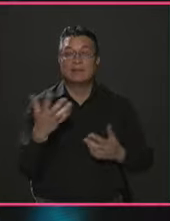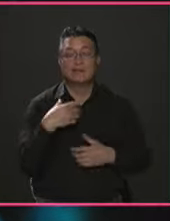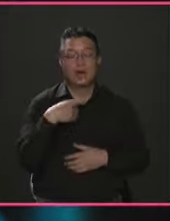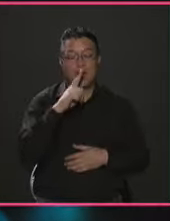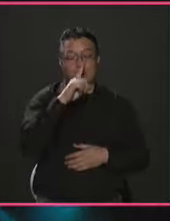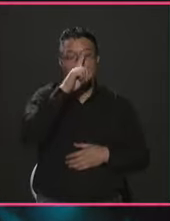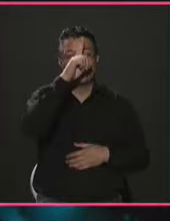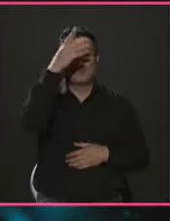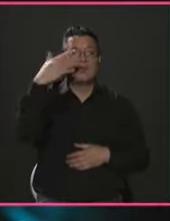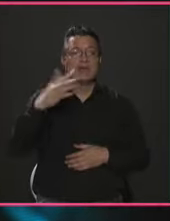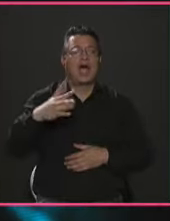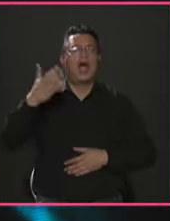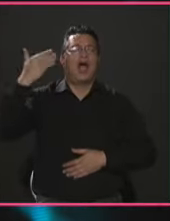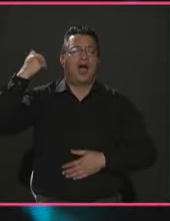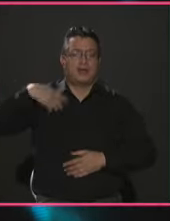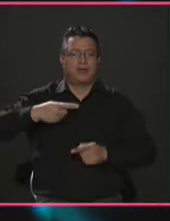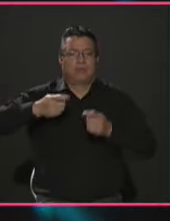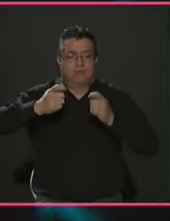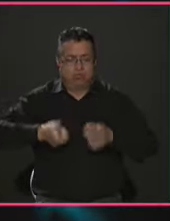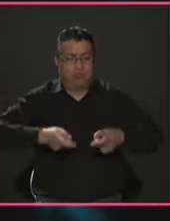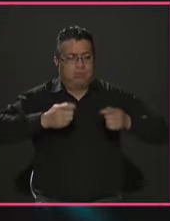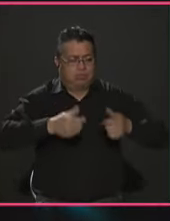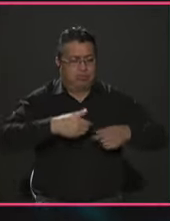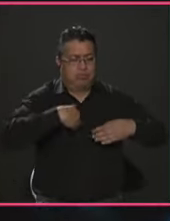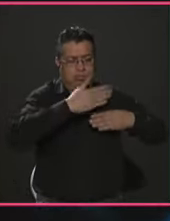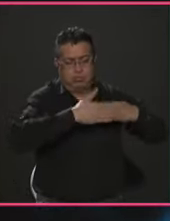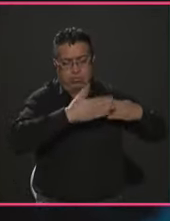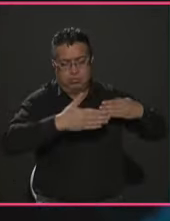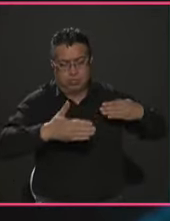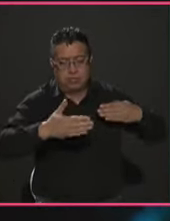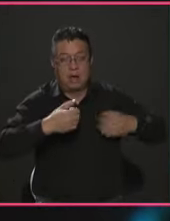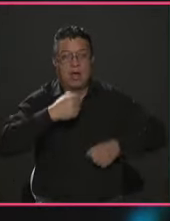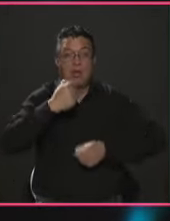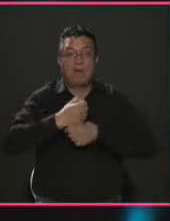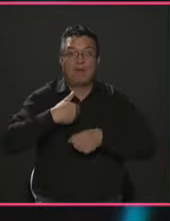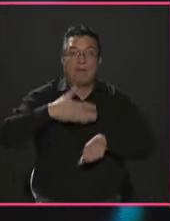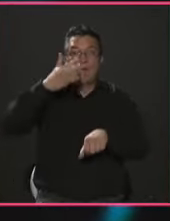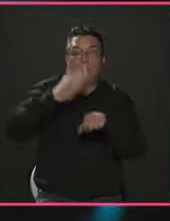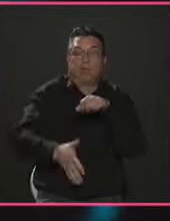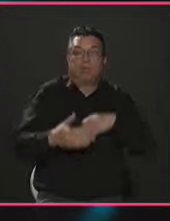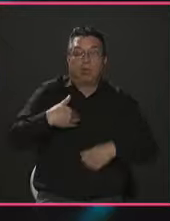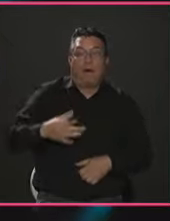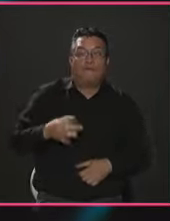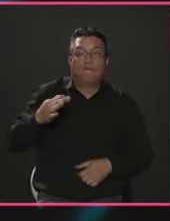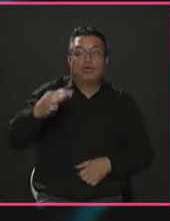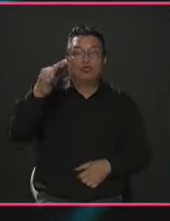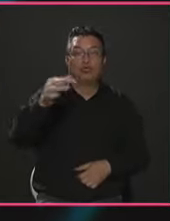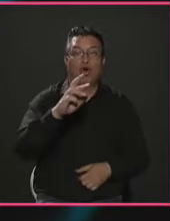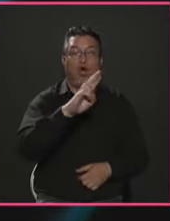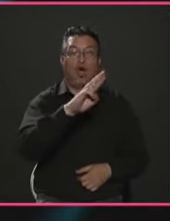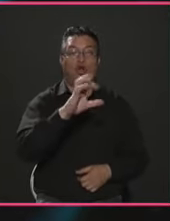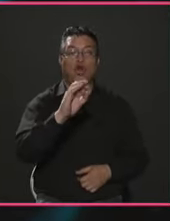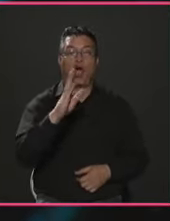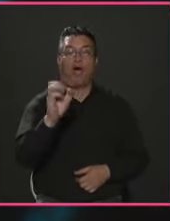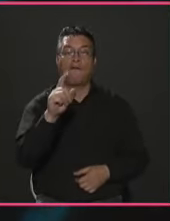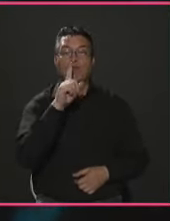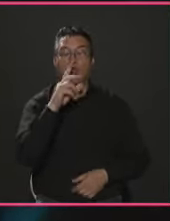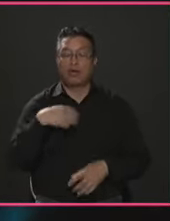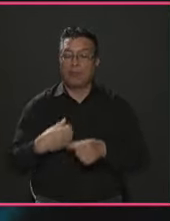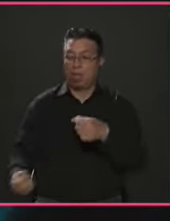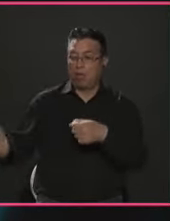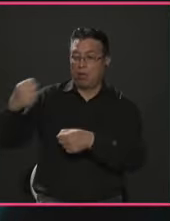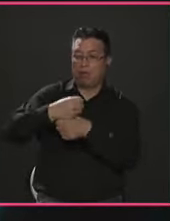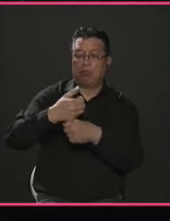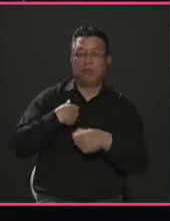hemos hecho con lo que yo sé hacer con mis habilidades voy a perder mi trabajo por ejemplo porque eventualmente un robot lo va a hacer mejor que yo